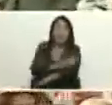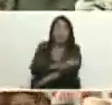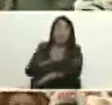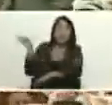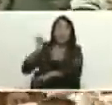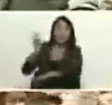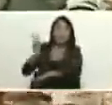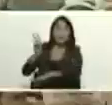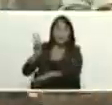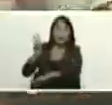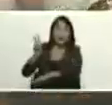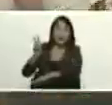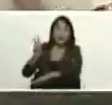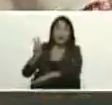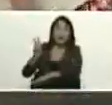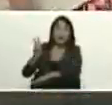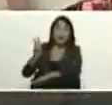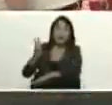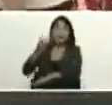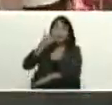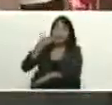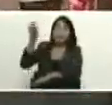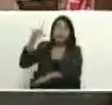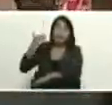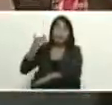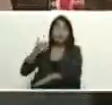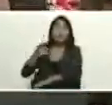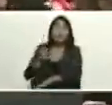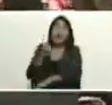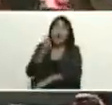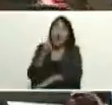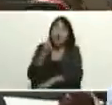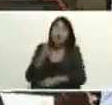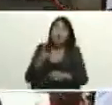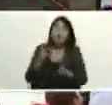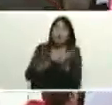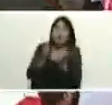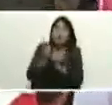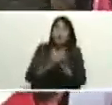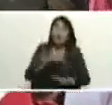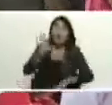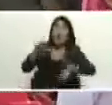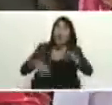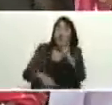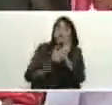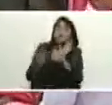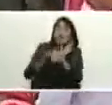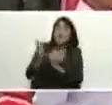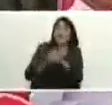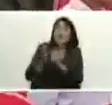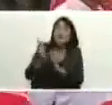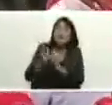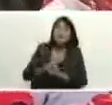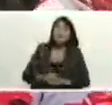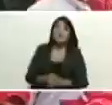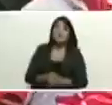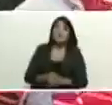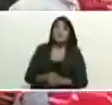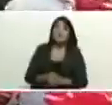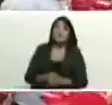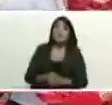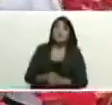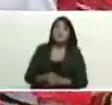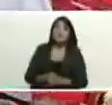oligárquica, aquel 11 y 12 de abril consumaron su golpe de Estado